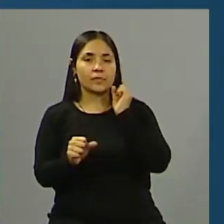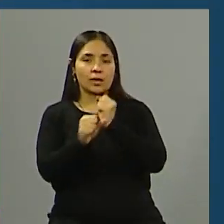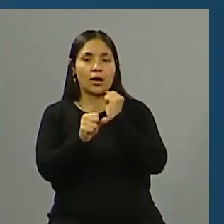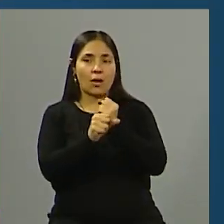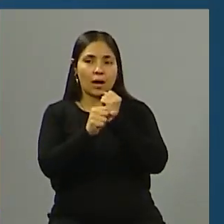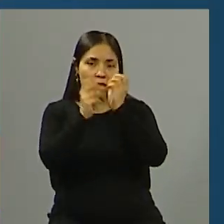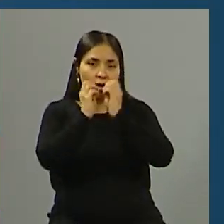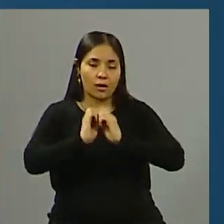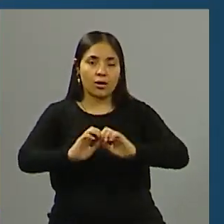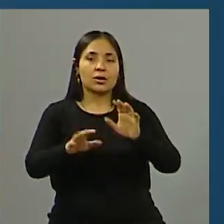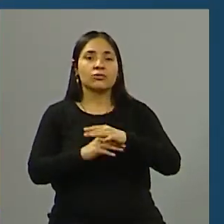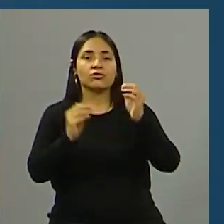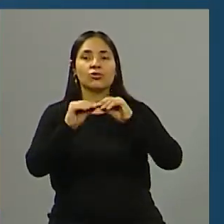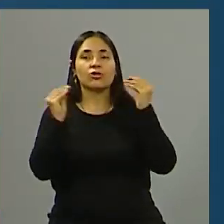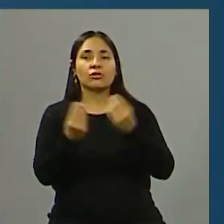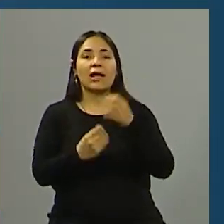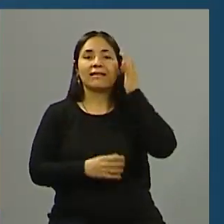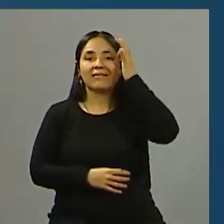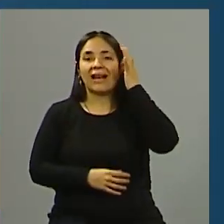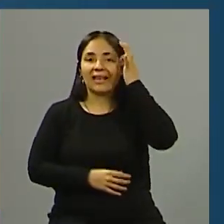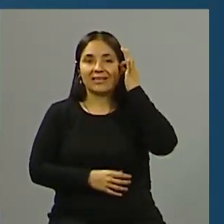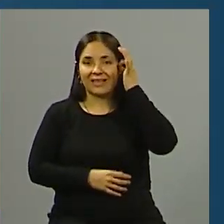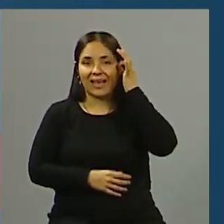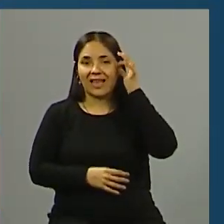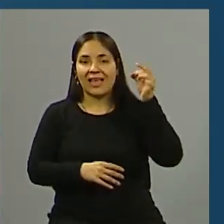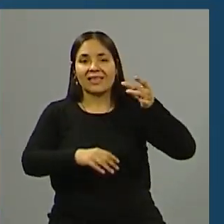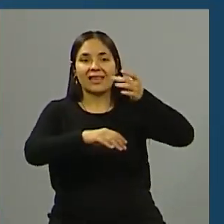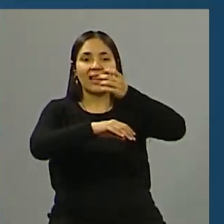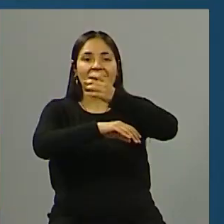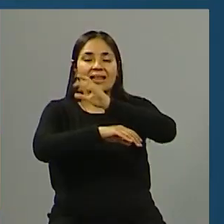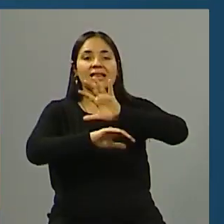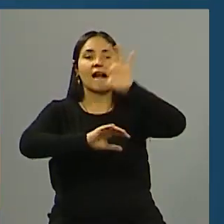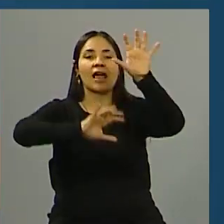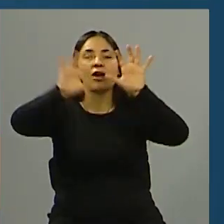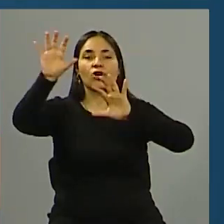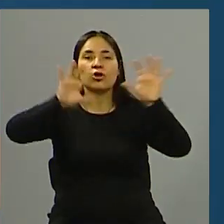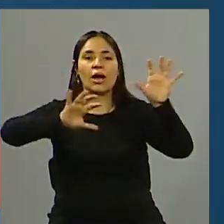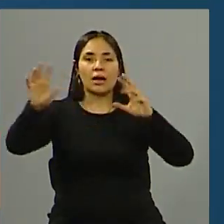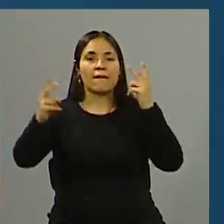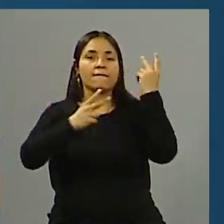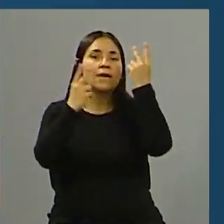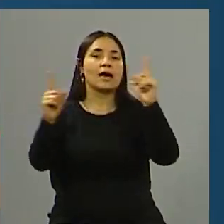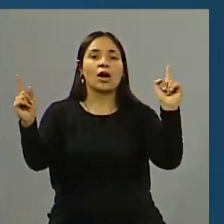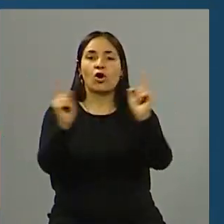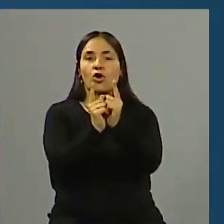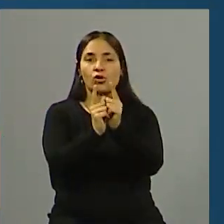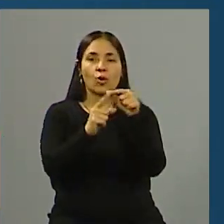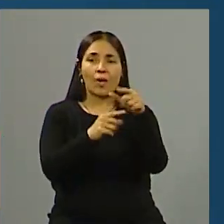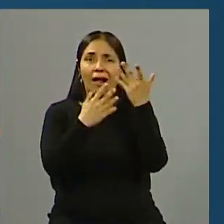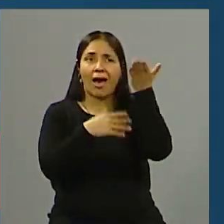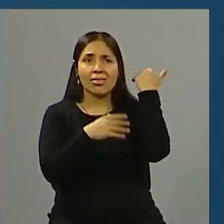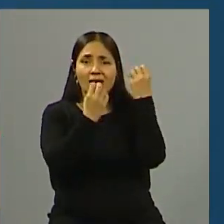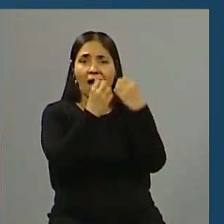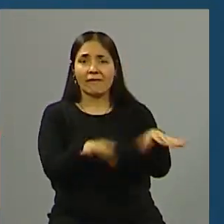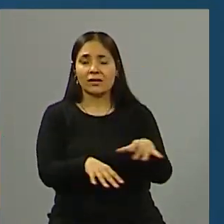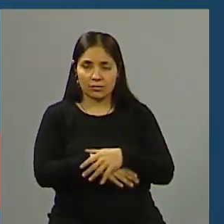de 30 trenes regionales que van de tramos cortos pero que habían quedado abandonados.